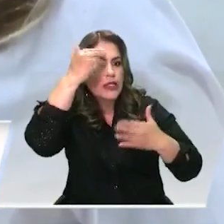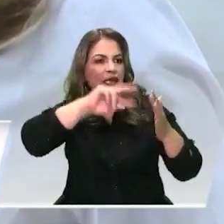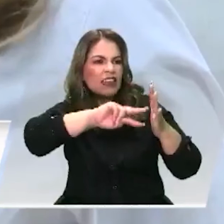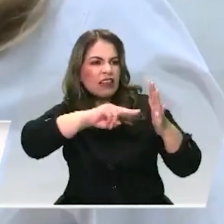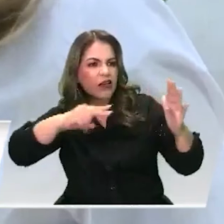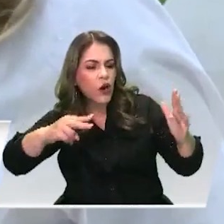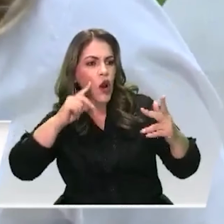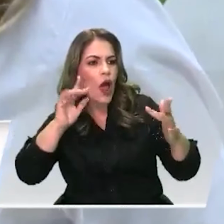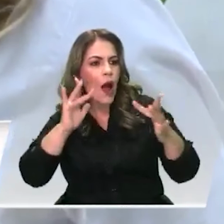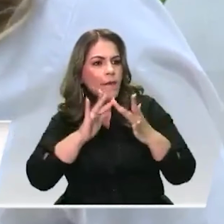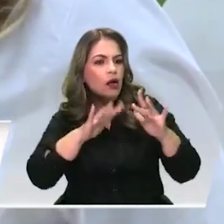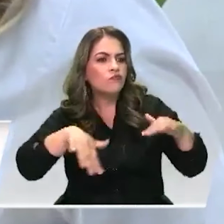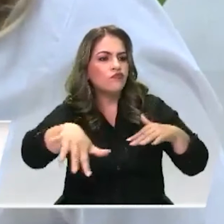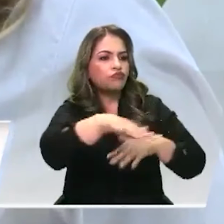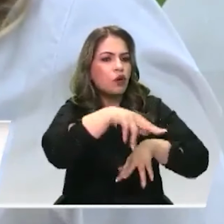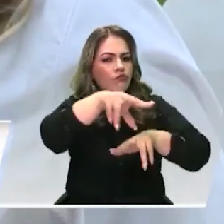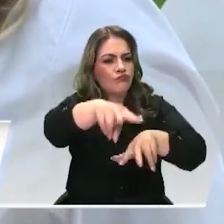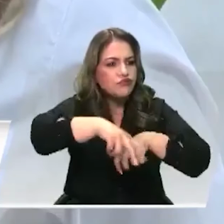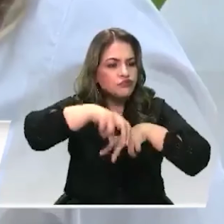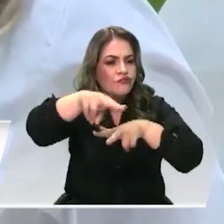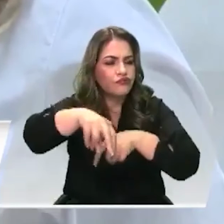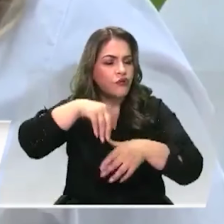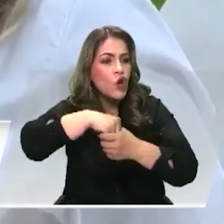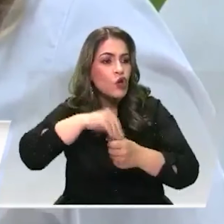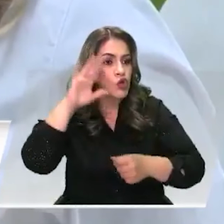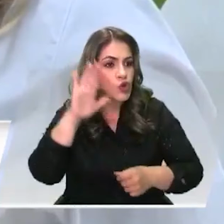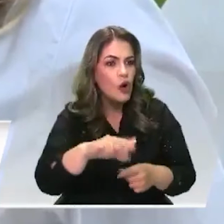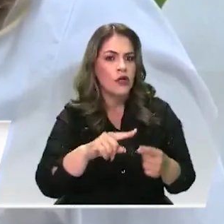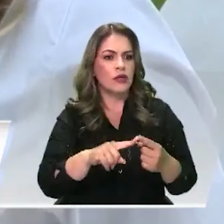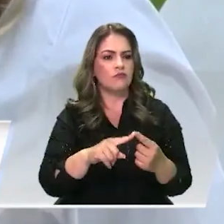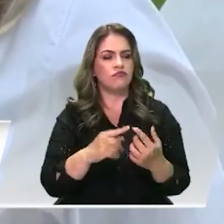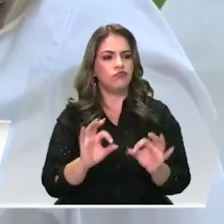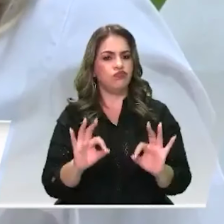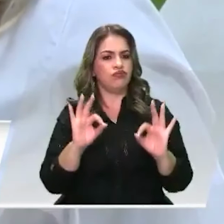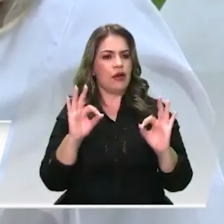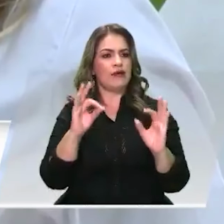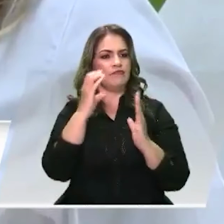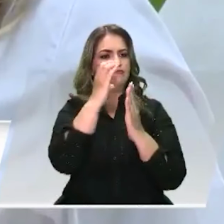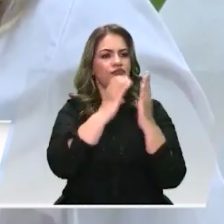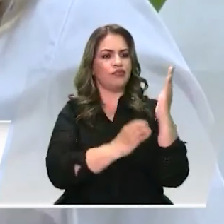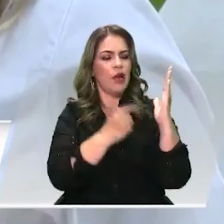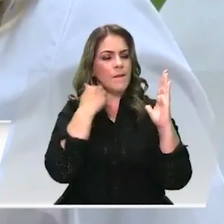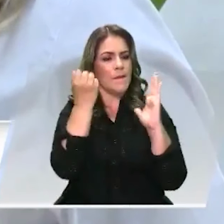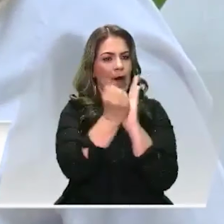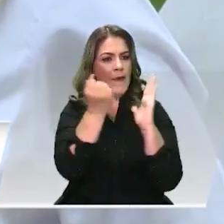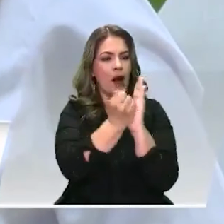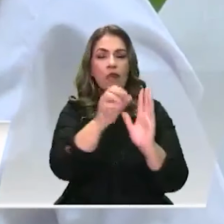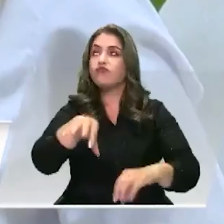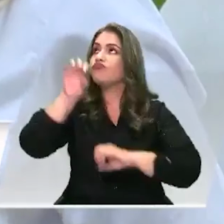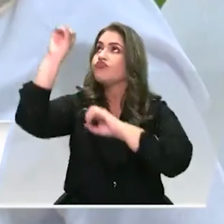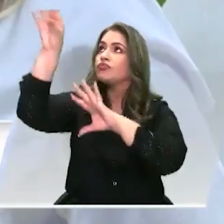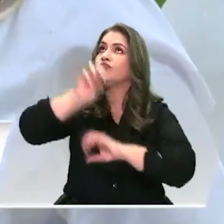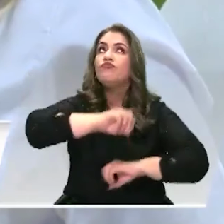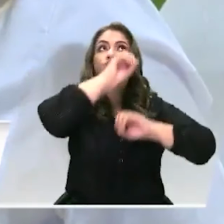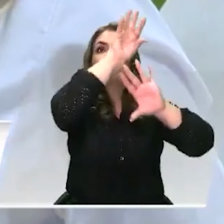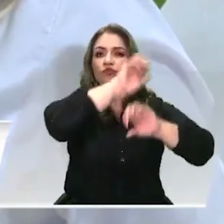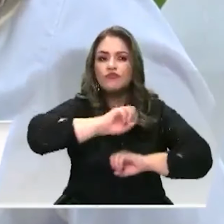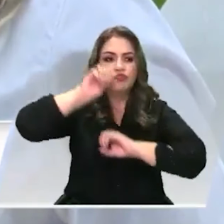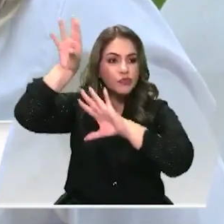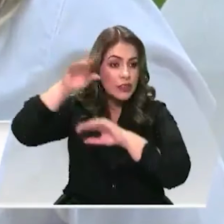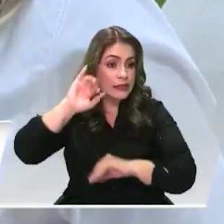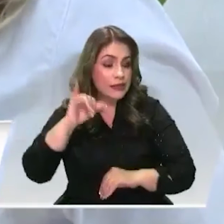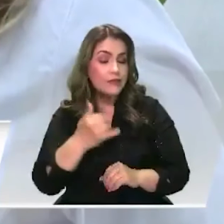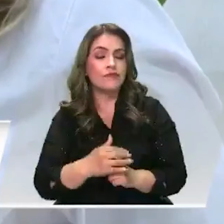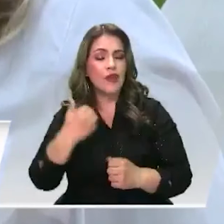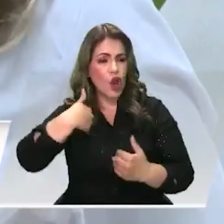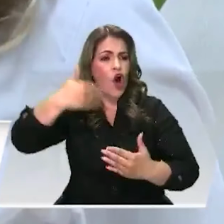aplicada al campo y con eso todo el tipo de certificaciones que conlleva para poder exportar en fresco. Nosotros somos conscientes de que la